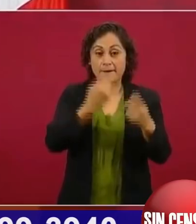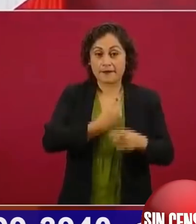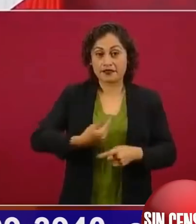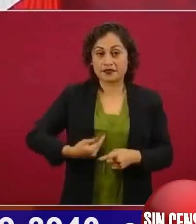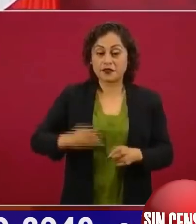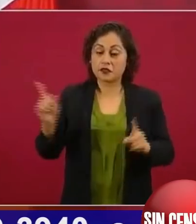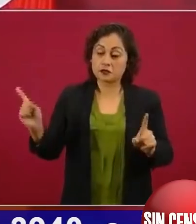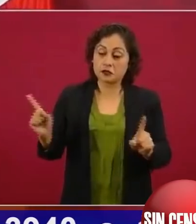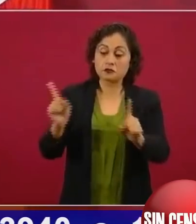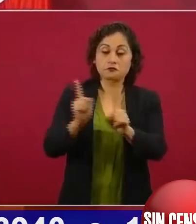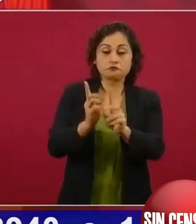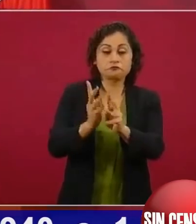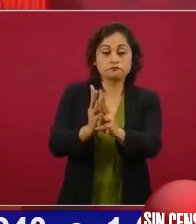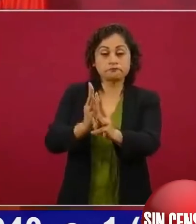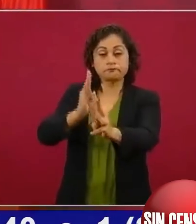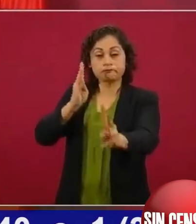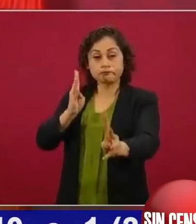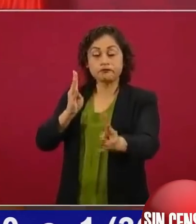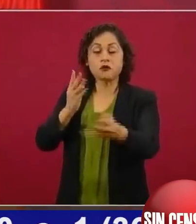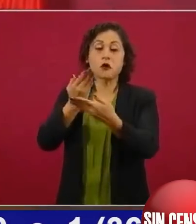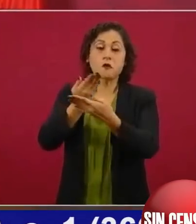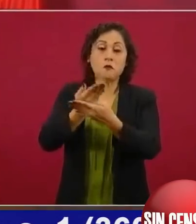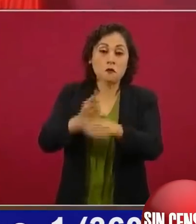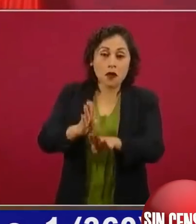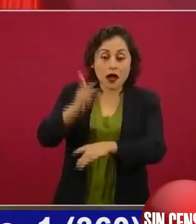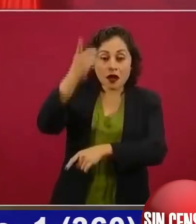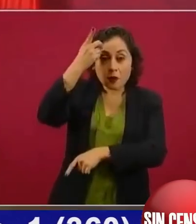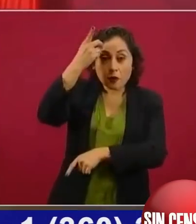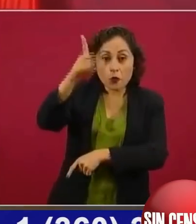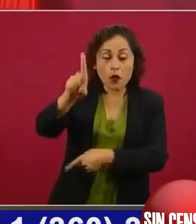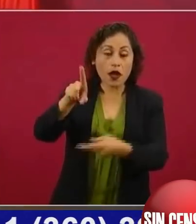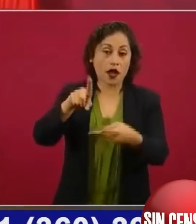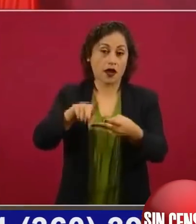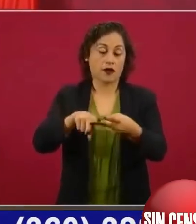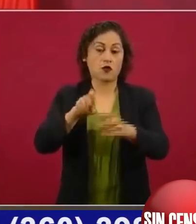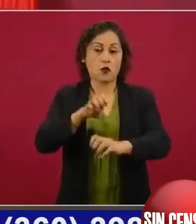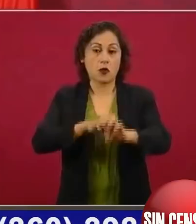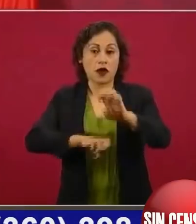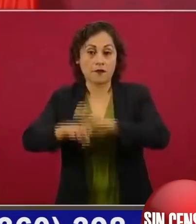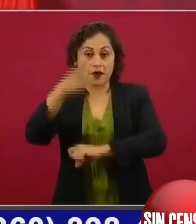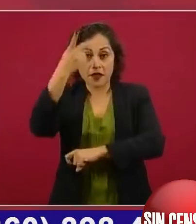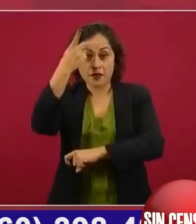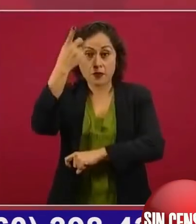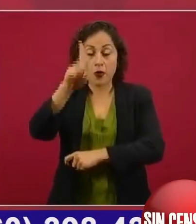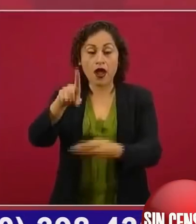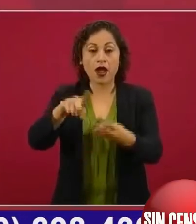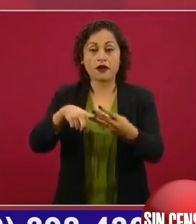banqueros, los grandes empresarios, los hacendados.